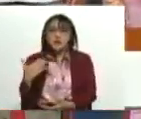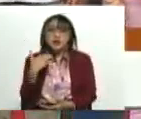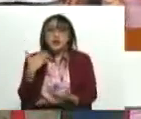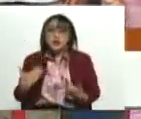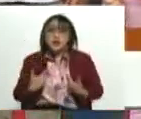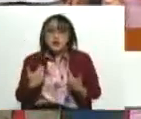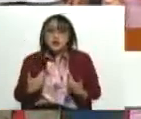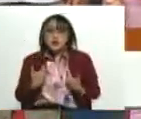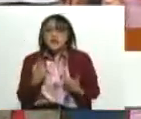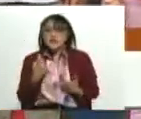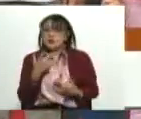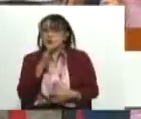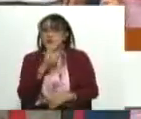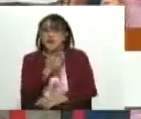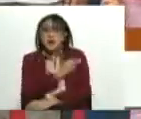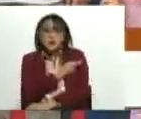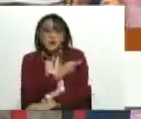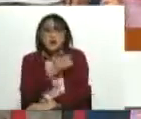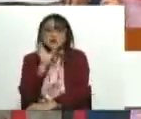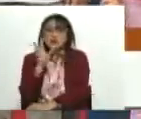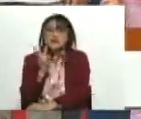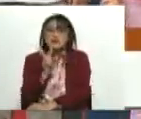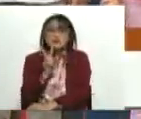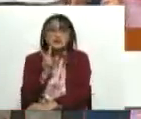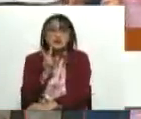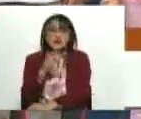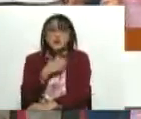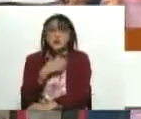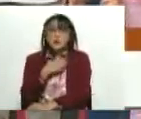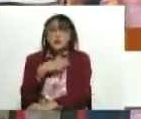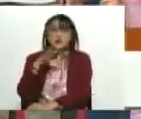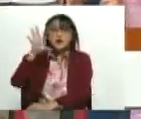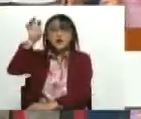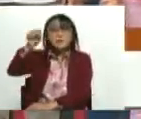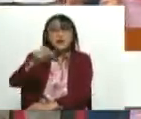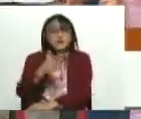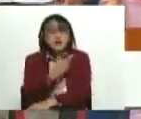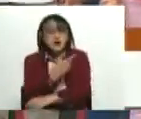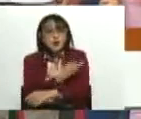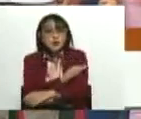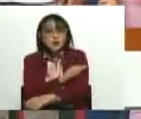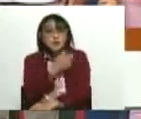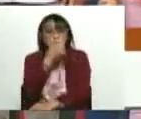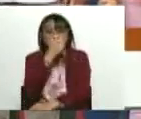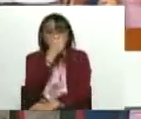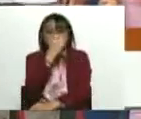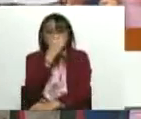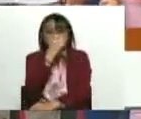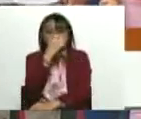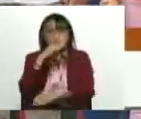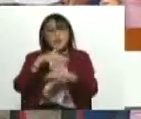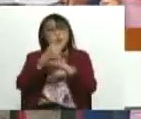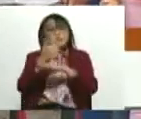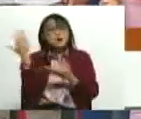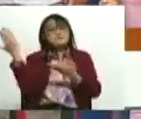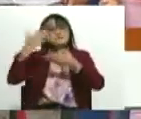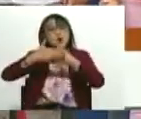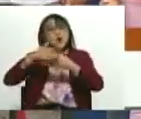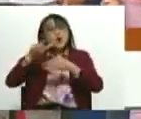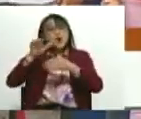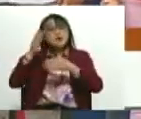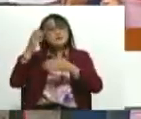al principio de vacunas porque el Estado venezolano no podía adquirir vacunas por culpa de las sanciones que ellos